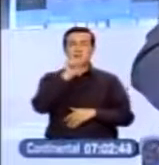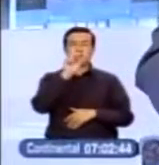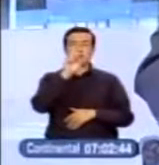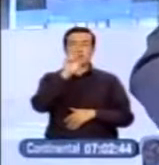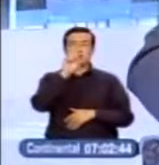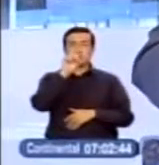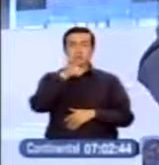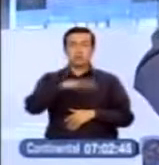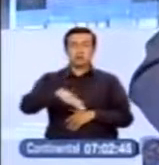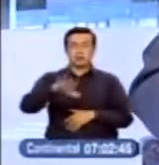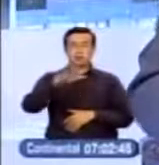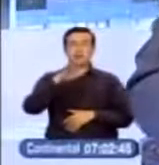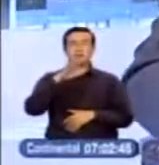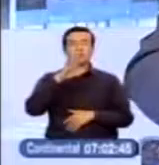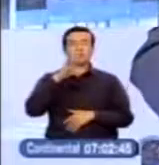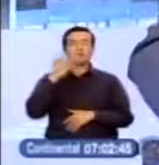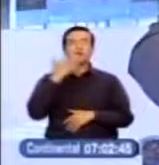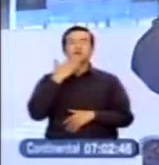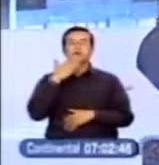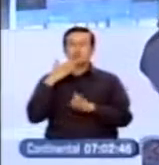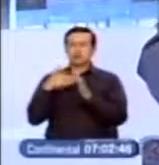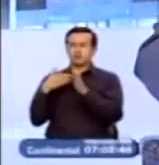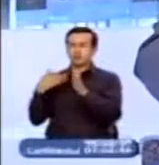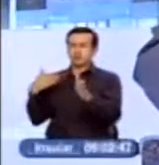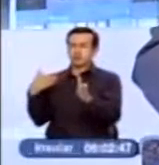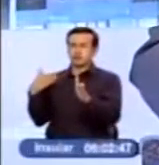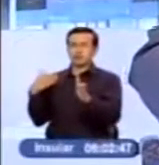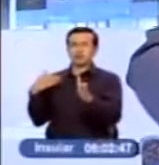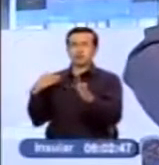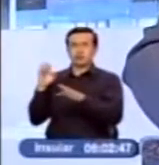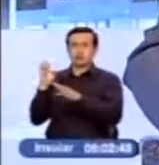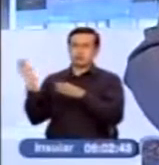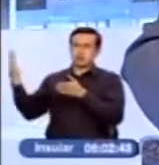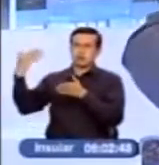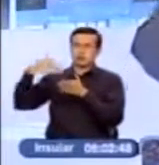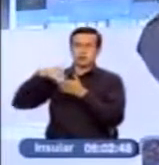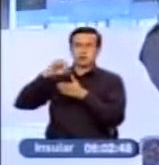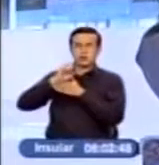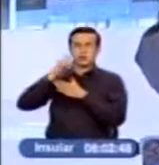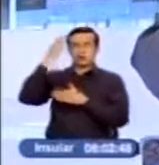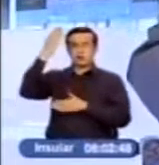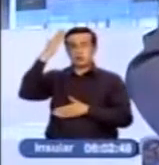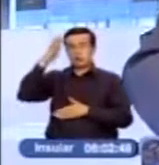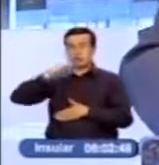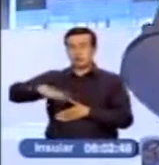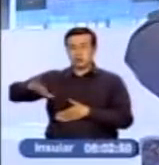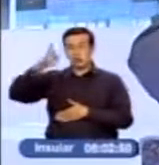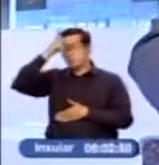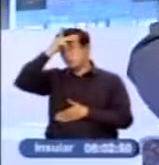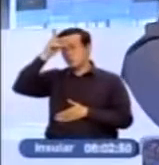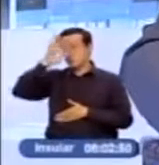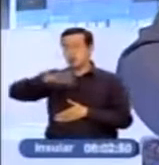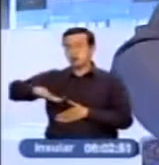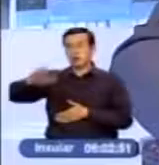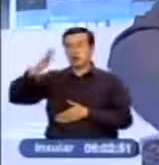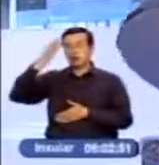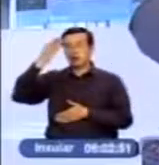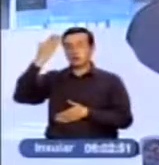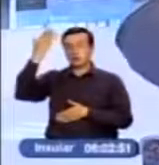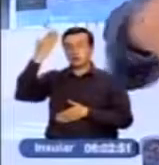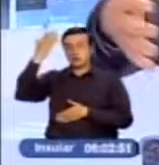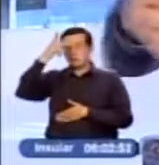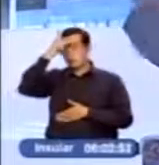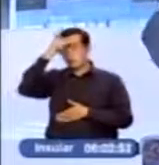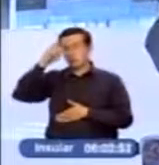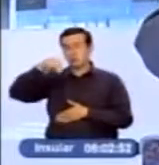San Ignacio, en Amballe, avanzaban a la frontera con Ecuador. El alcalde de Jaén, el alcalde de San Ignacio, del Perú,